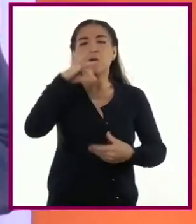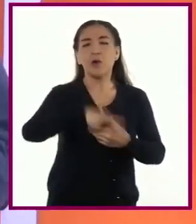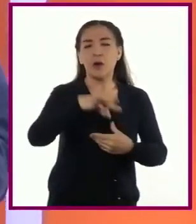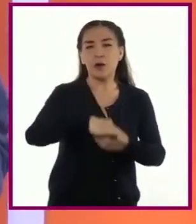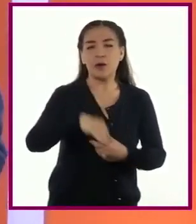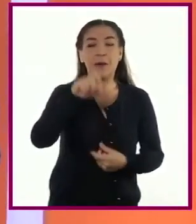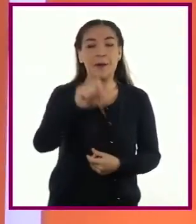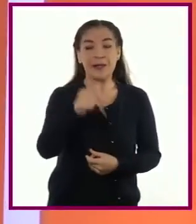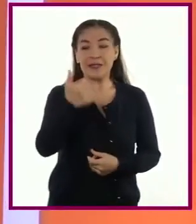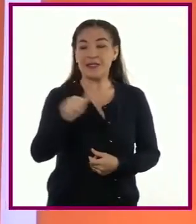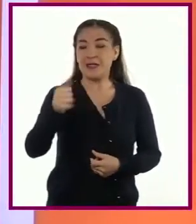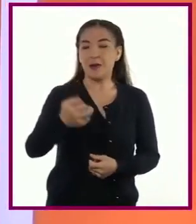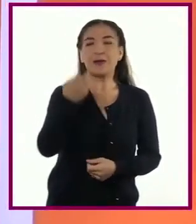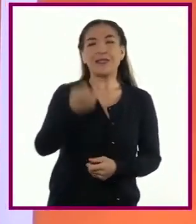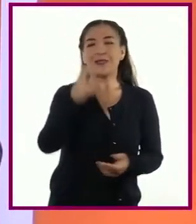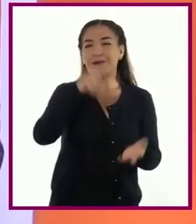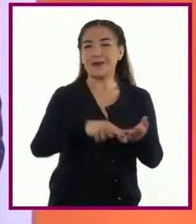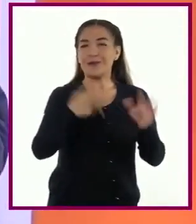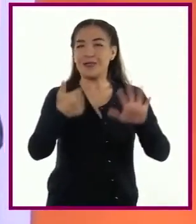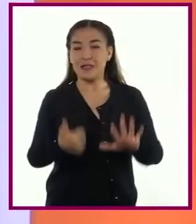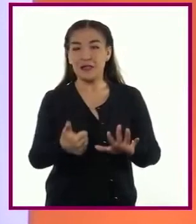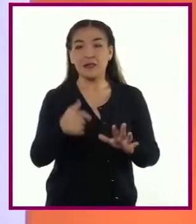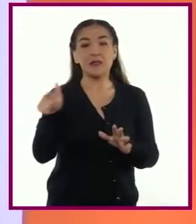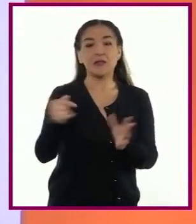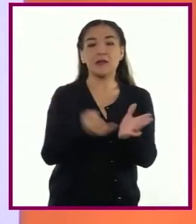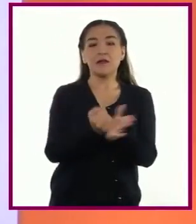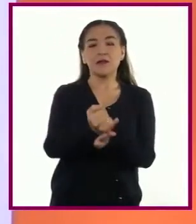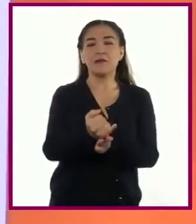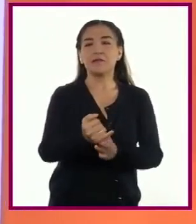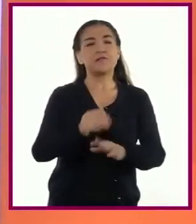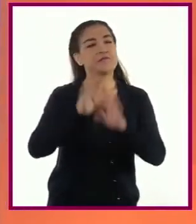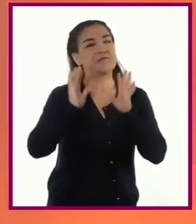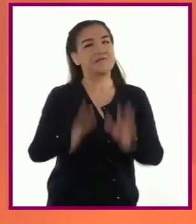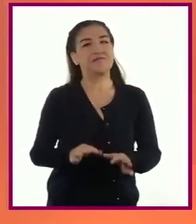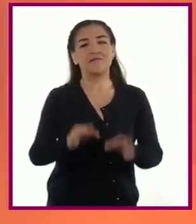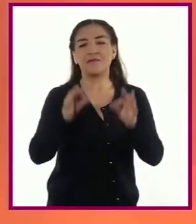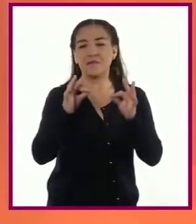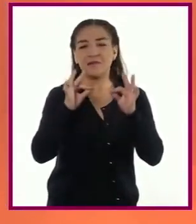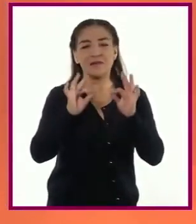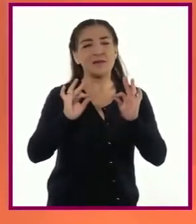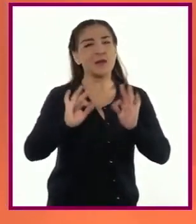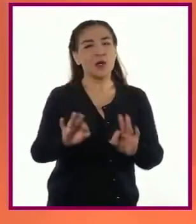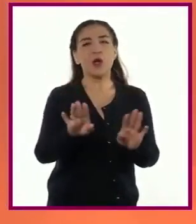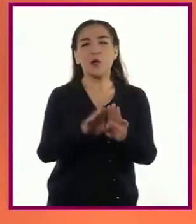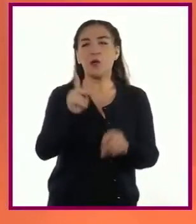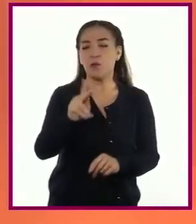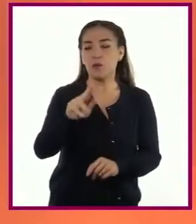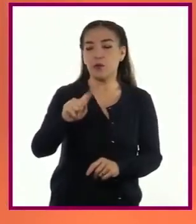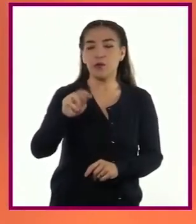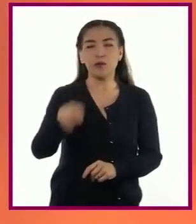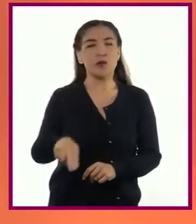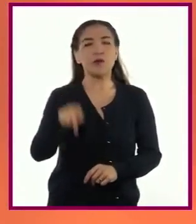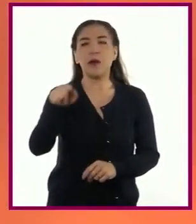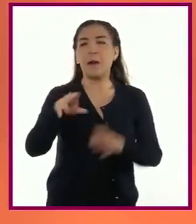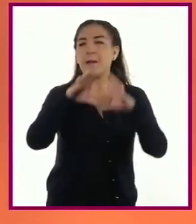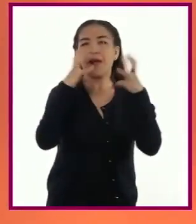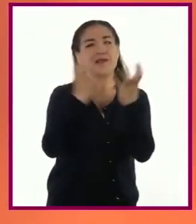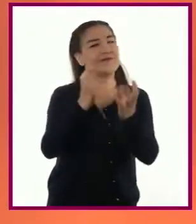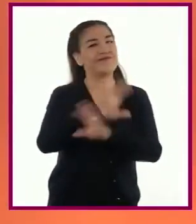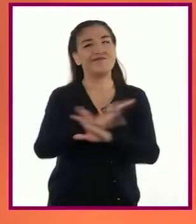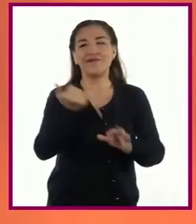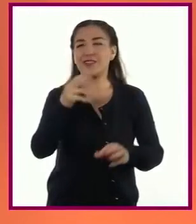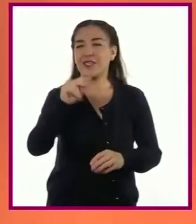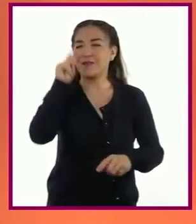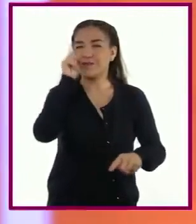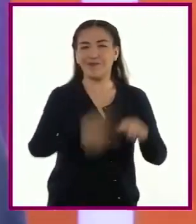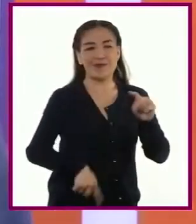26 de agosto de ese año y la decisión fue contundente. Plutón dejaría de ser un planeta como lo son, por ejemplo, la